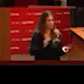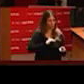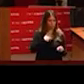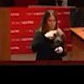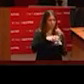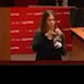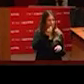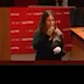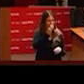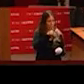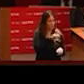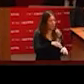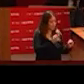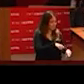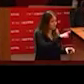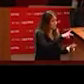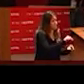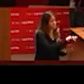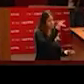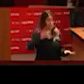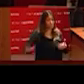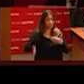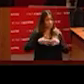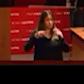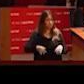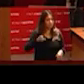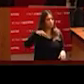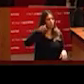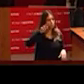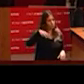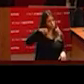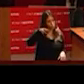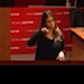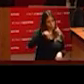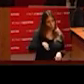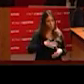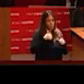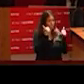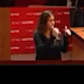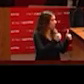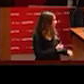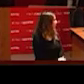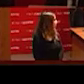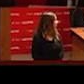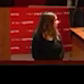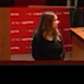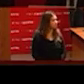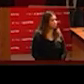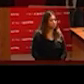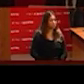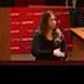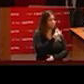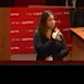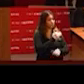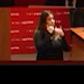cer y para cerrar la mesa Muñoz cuando quieras Bueno